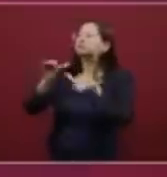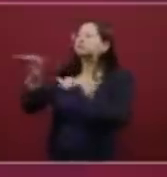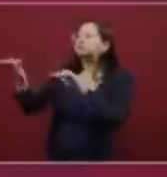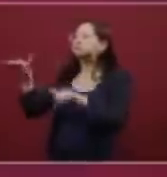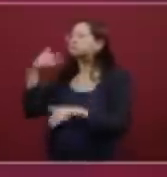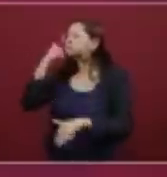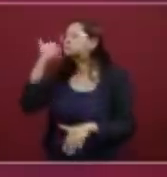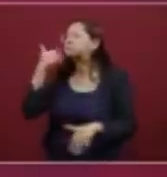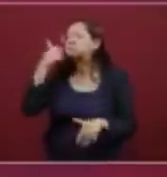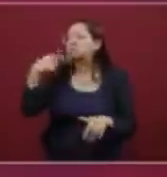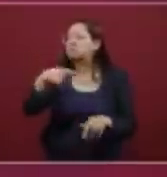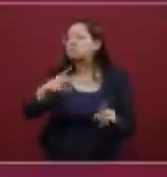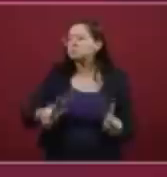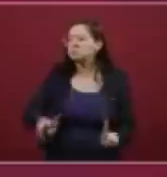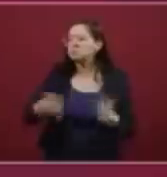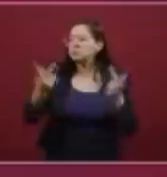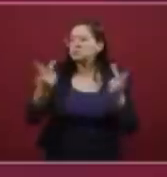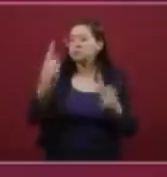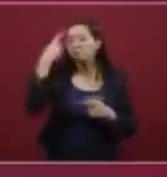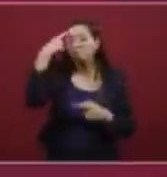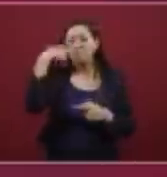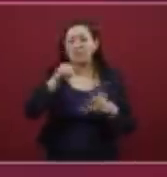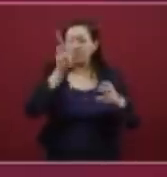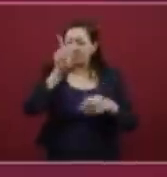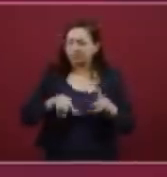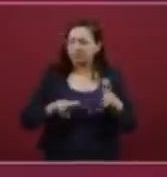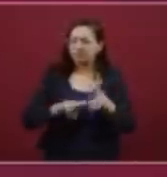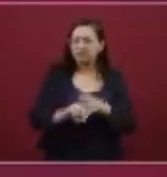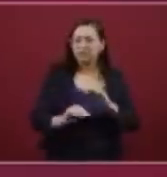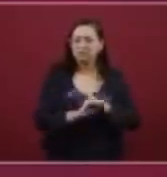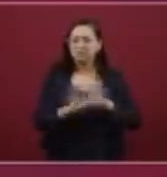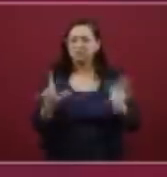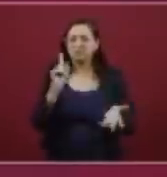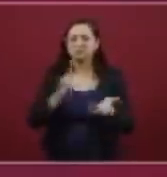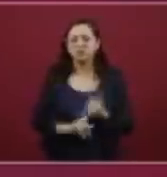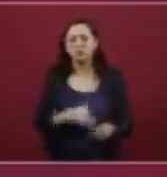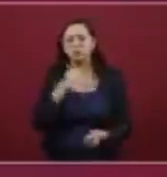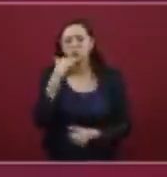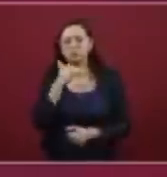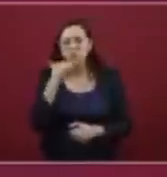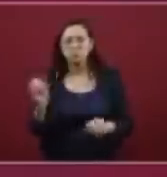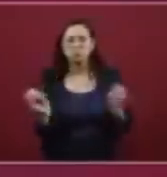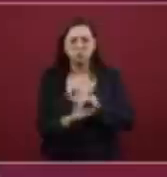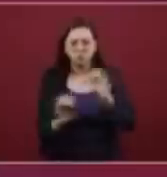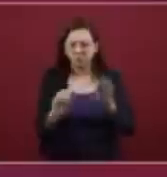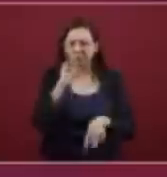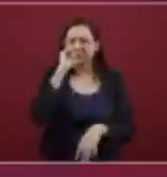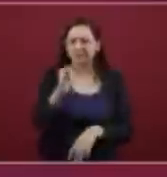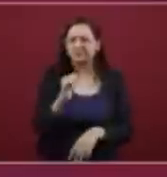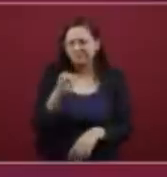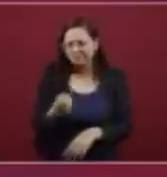la operación sea completamente transparente, que no haya corrupción. Entonces, sí se puede